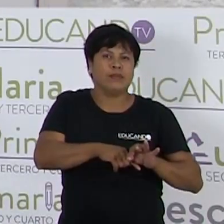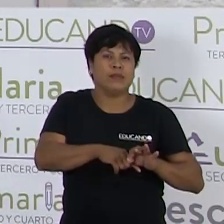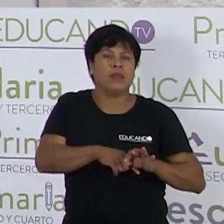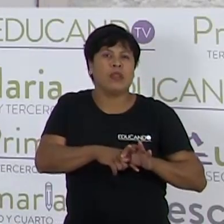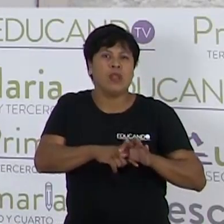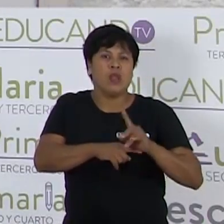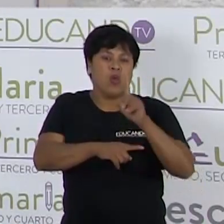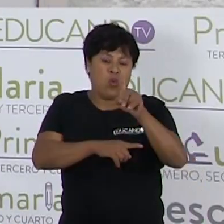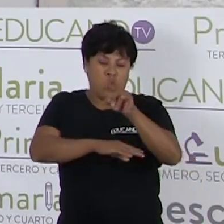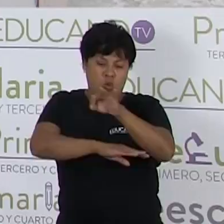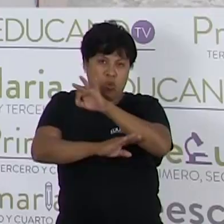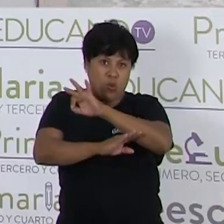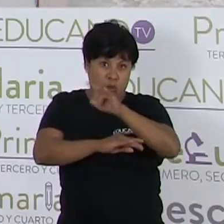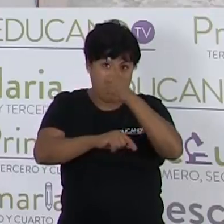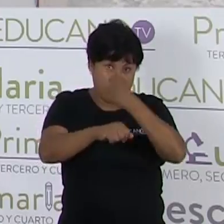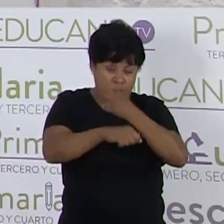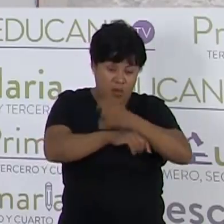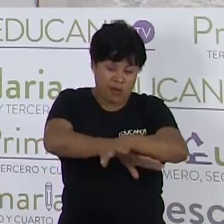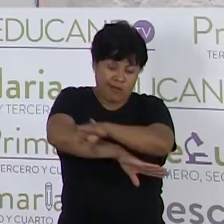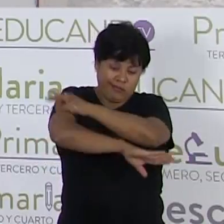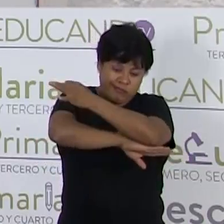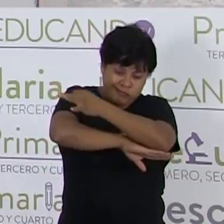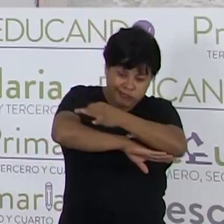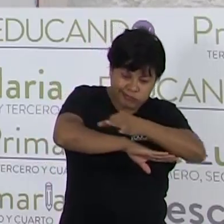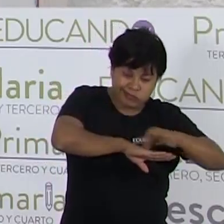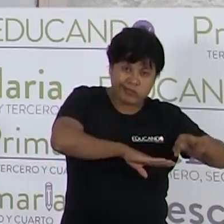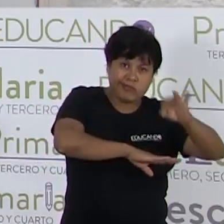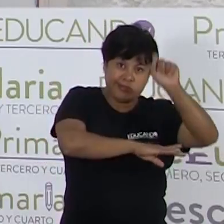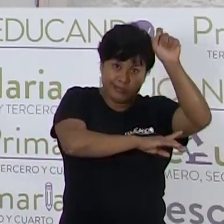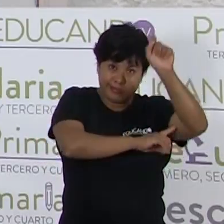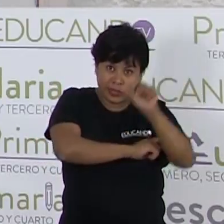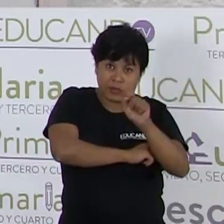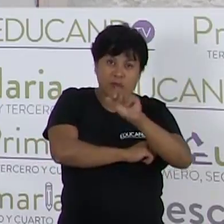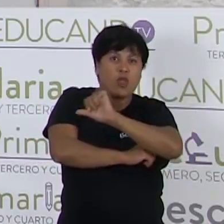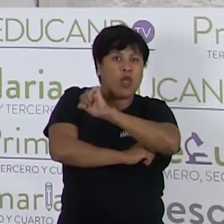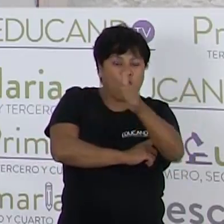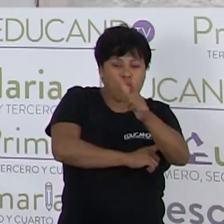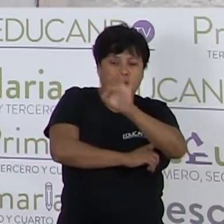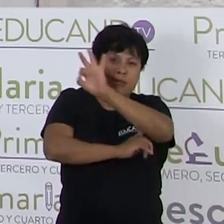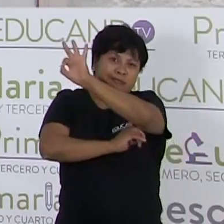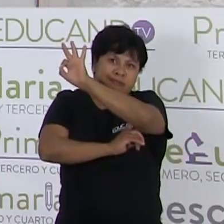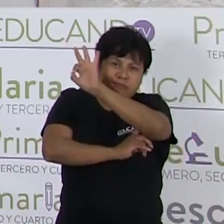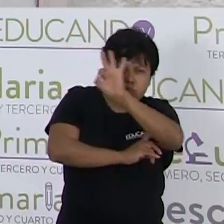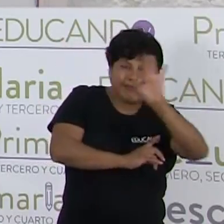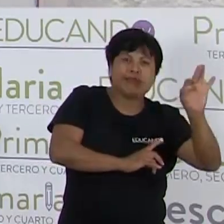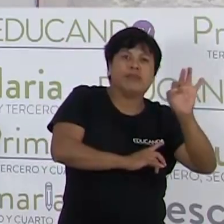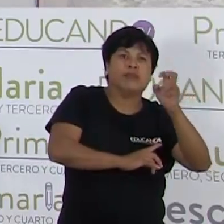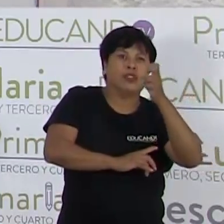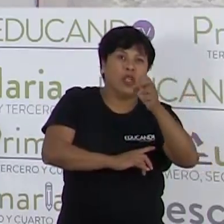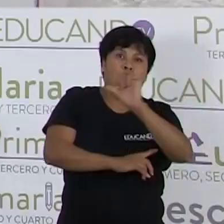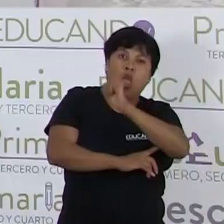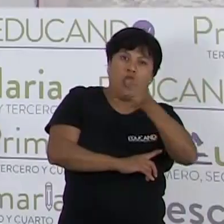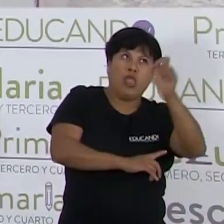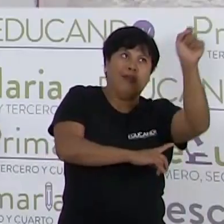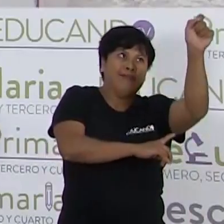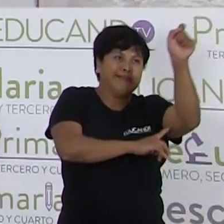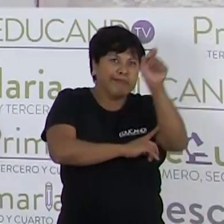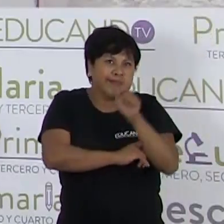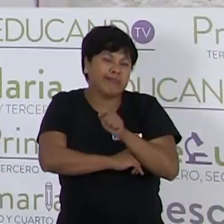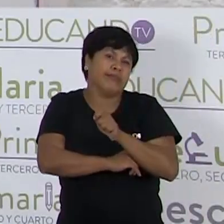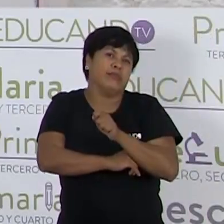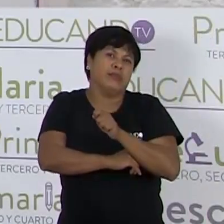Puedo trazar una línea hacia acá, y de aquí puedo trazar otra línea, y de aquí puedo trazar,